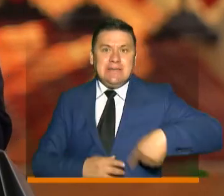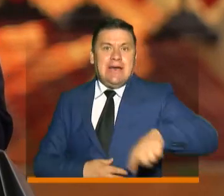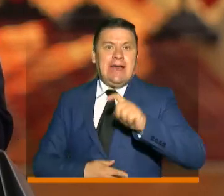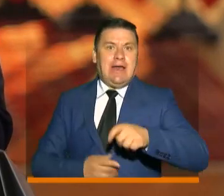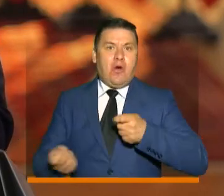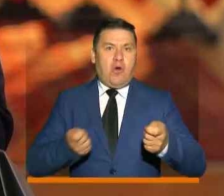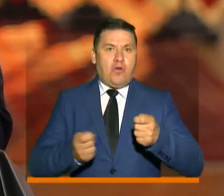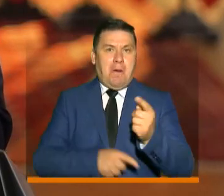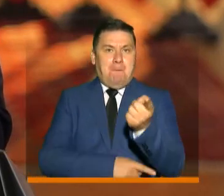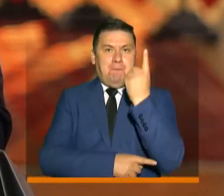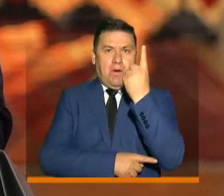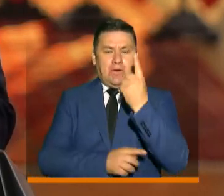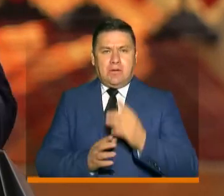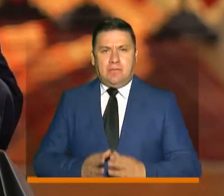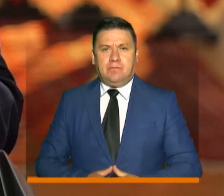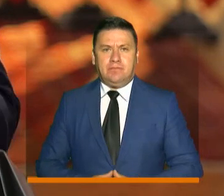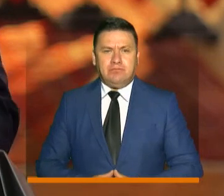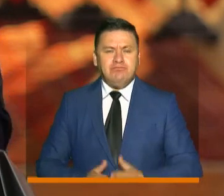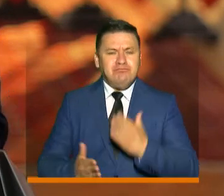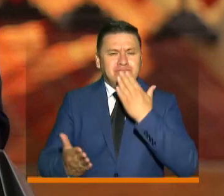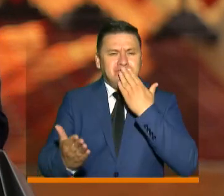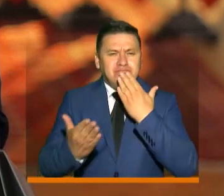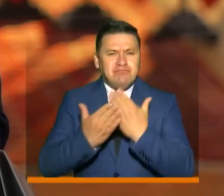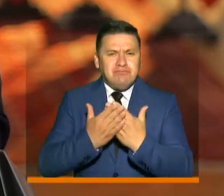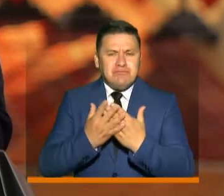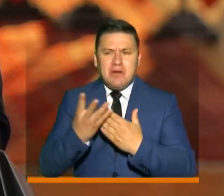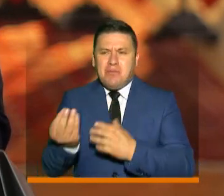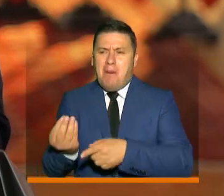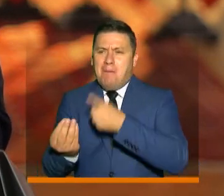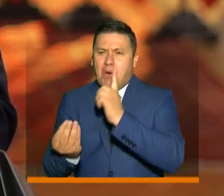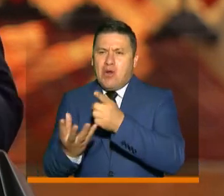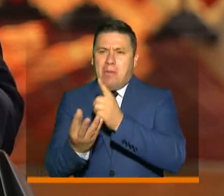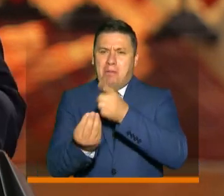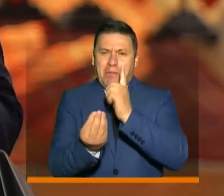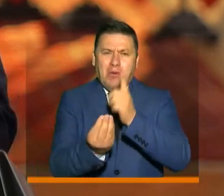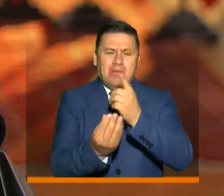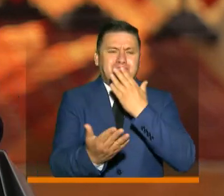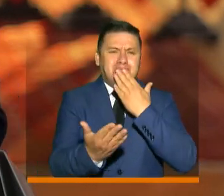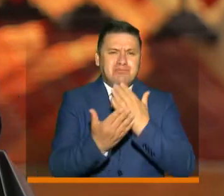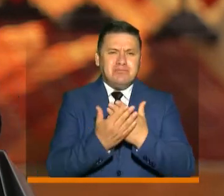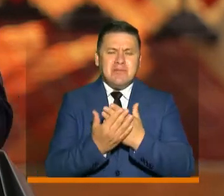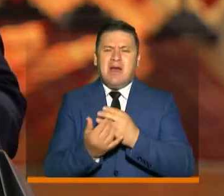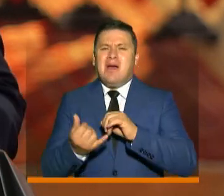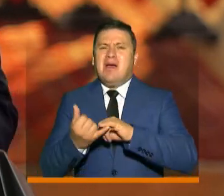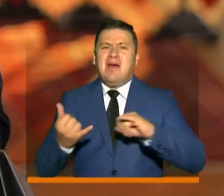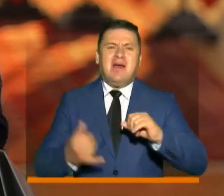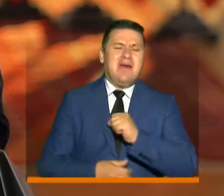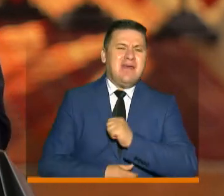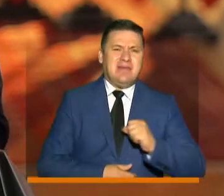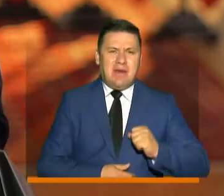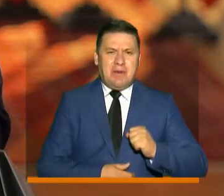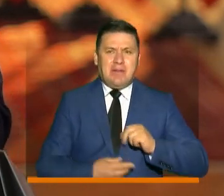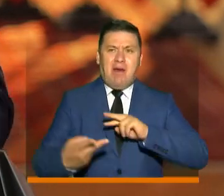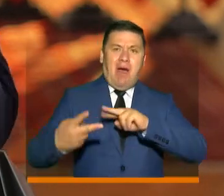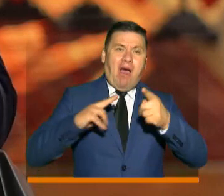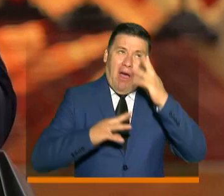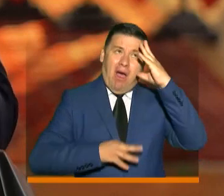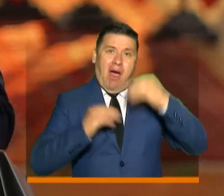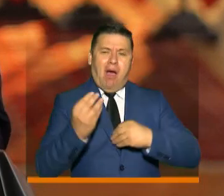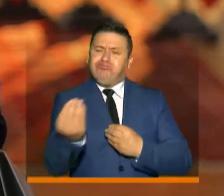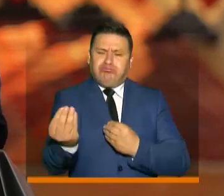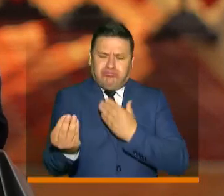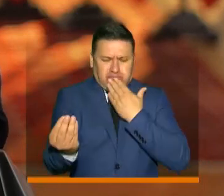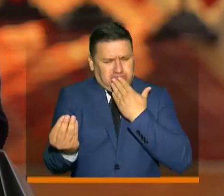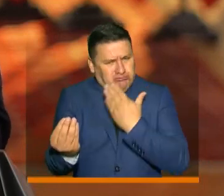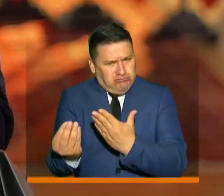control político agradezco a las bancadas de gobierno a los independientes ya la oposición por